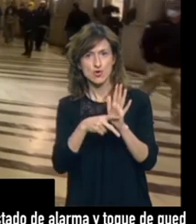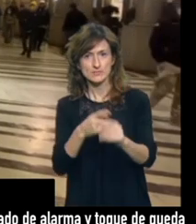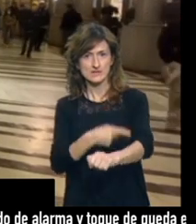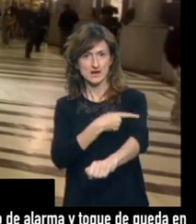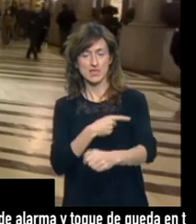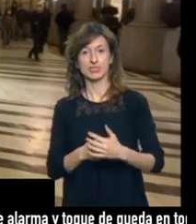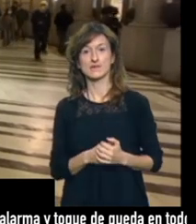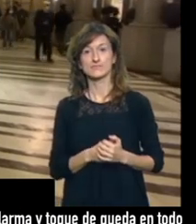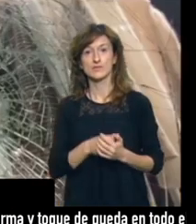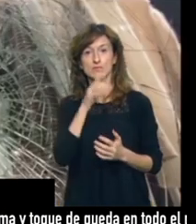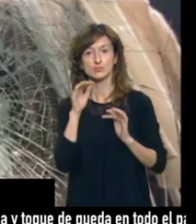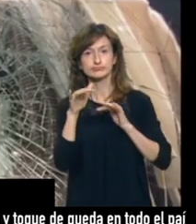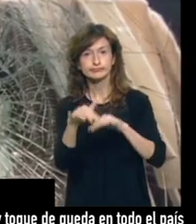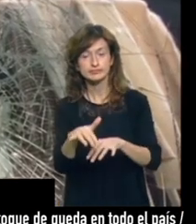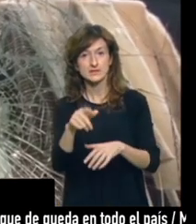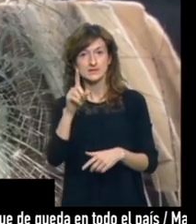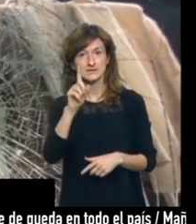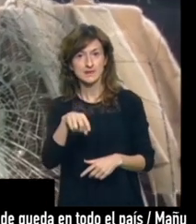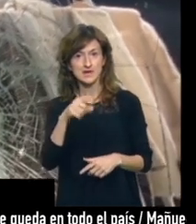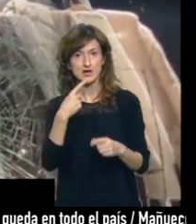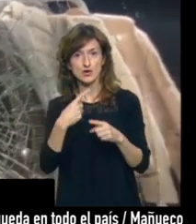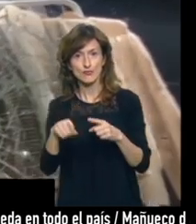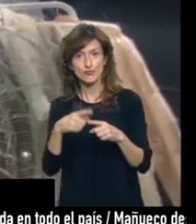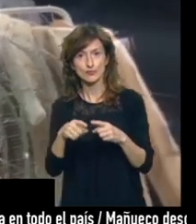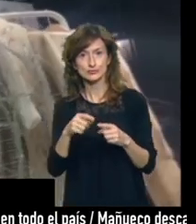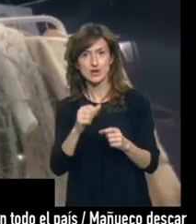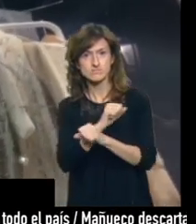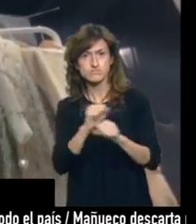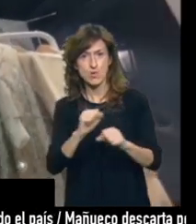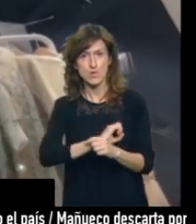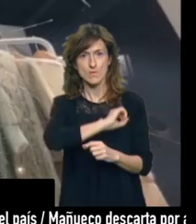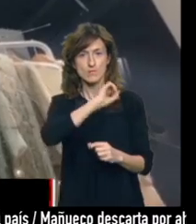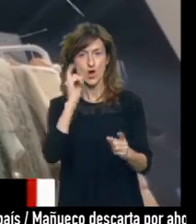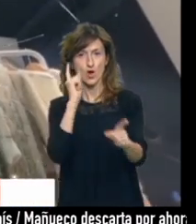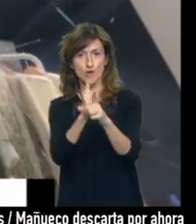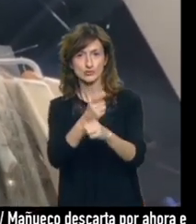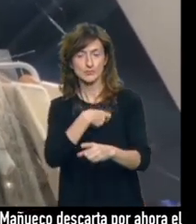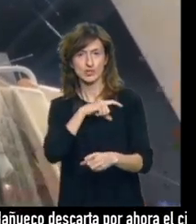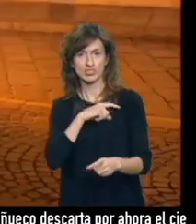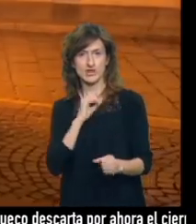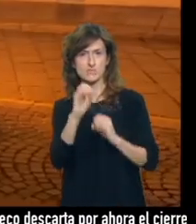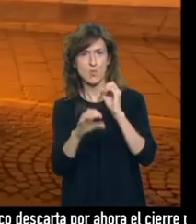excesiva. Durante la concentración se han llegado incluso a lanzar bengalas y petardos contra la policía.